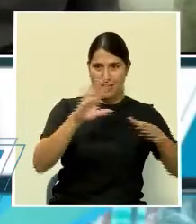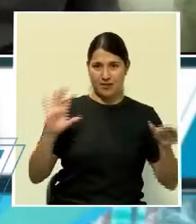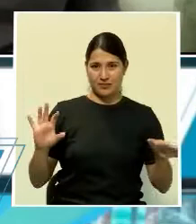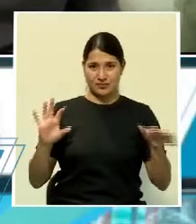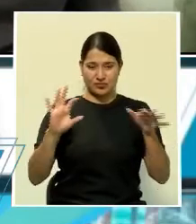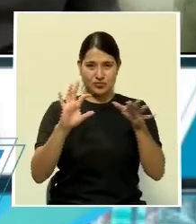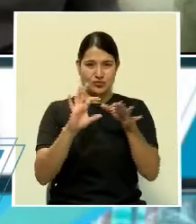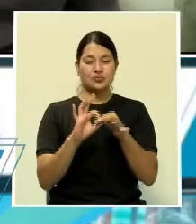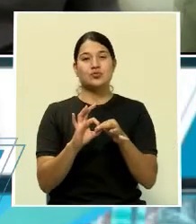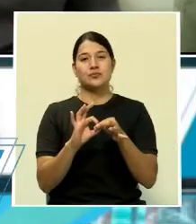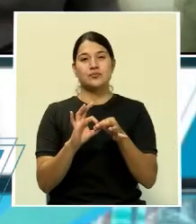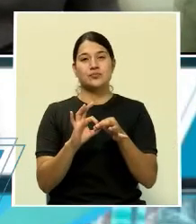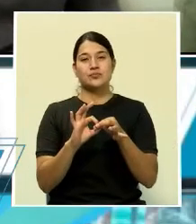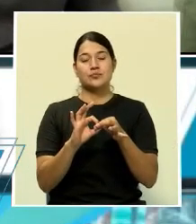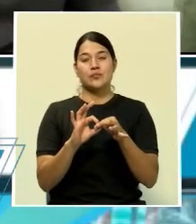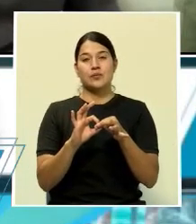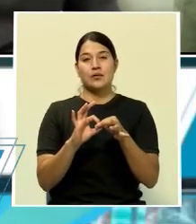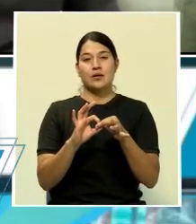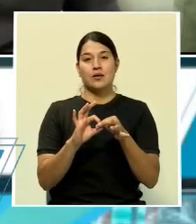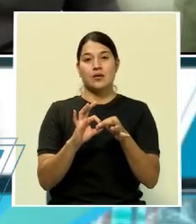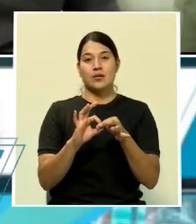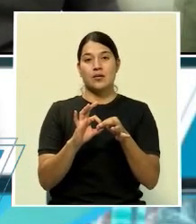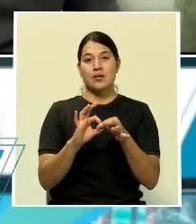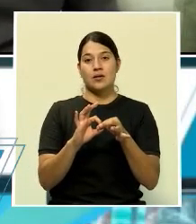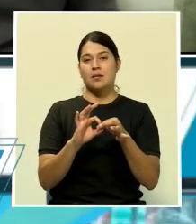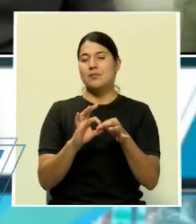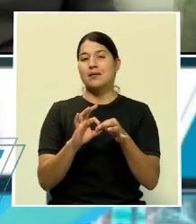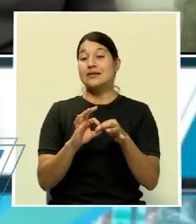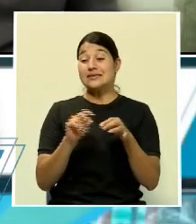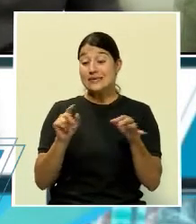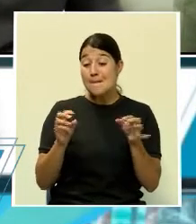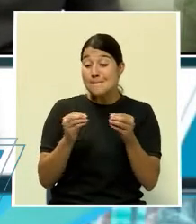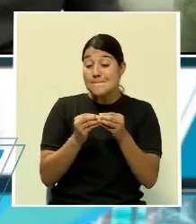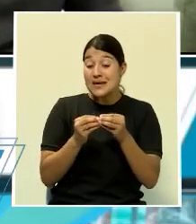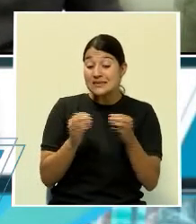que aquella que entablamos con el continente europeo.